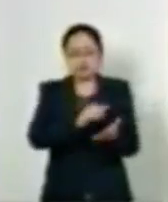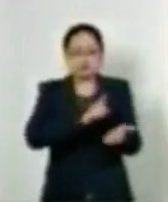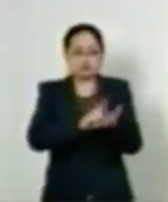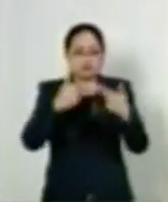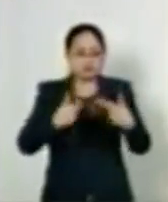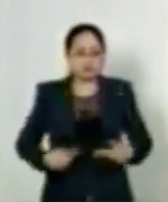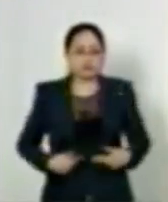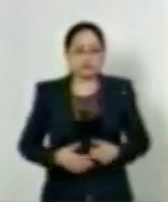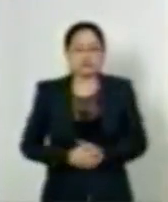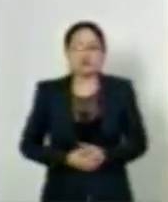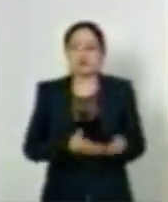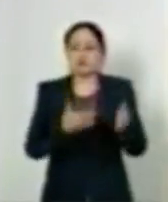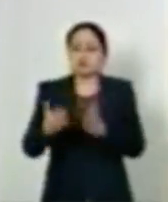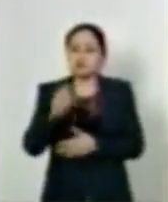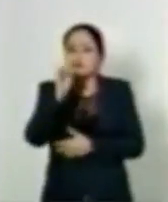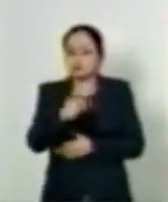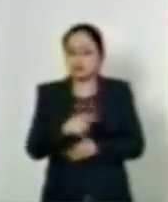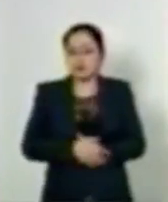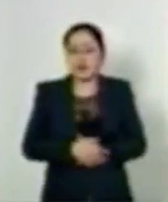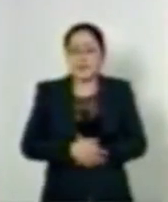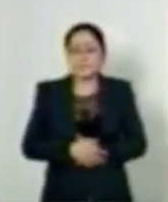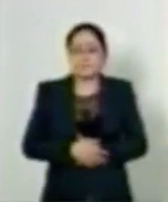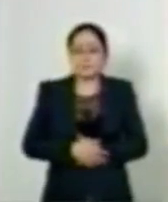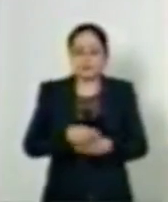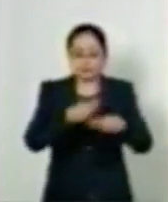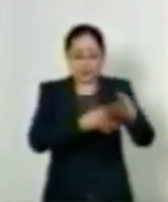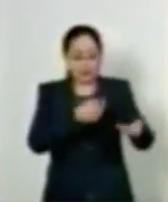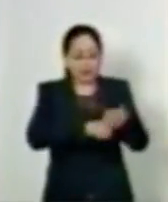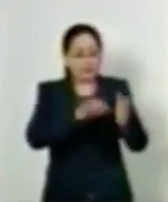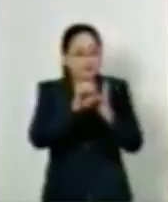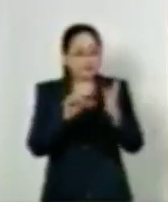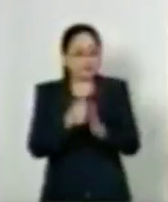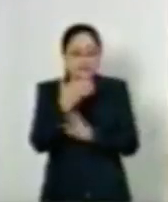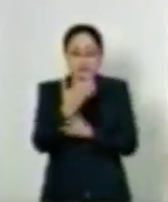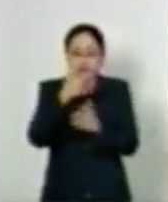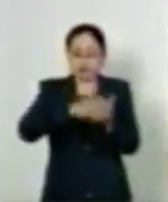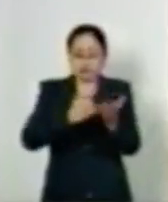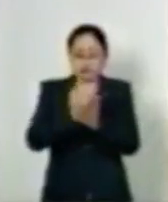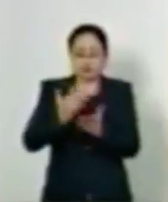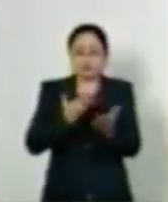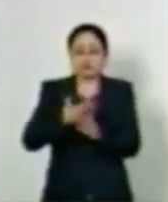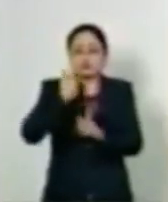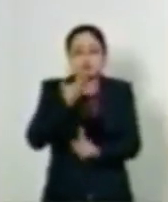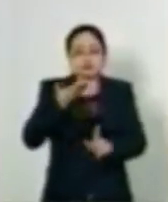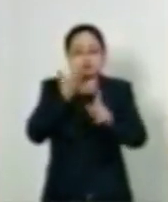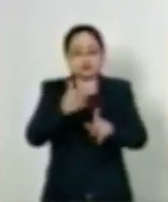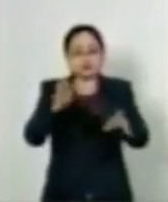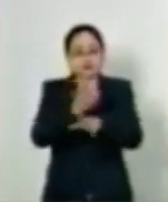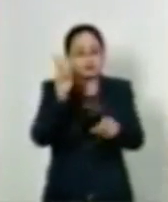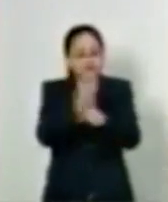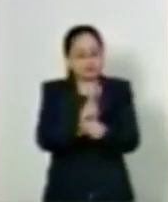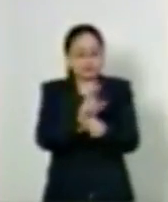derechos humanos. Por otro lado, si bien el texto del artículo 8 del presente dictamen pretende salvaguardar